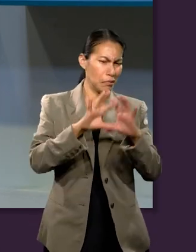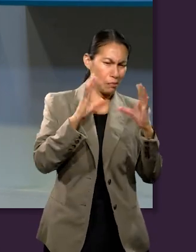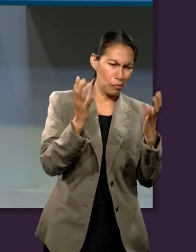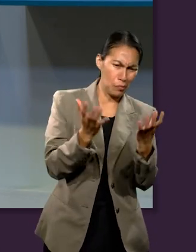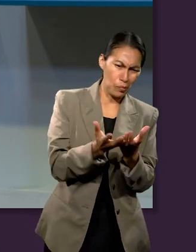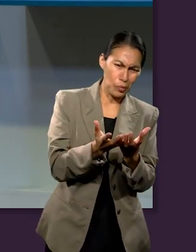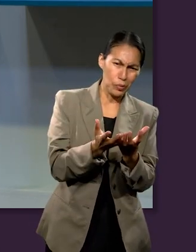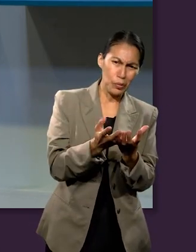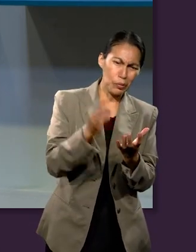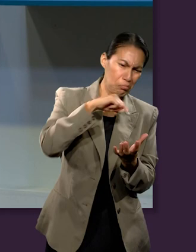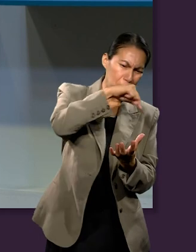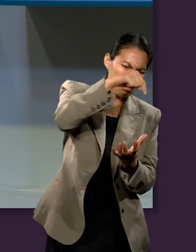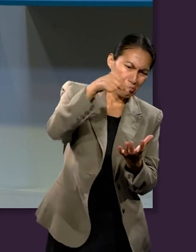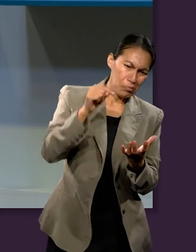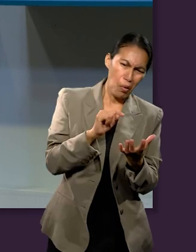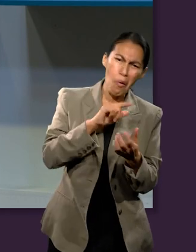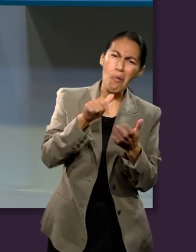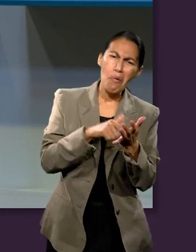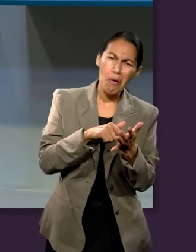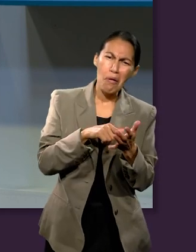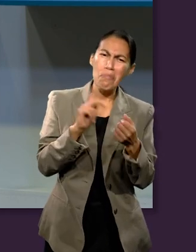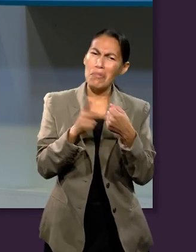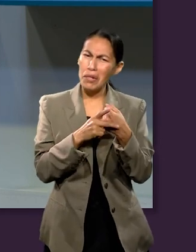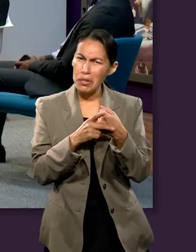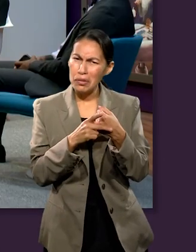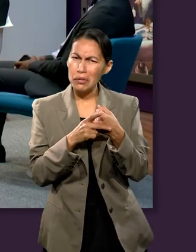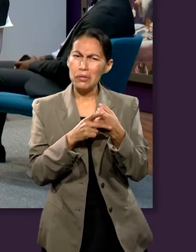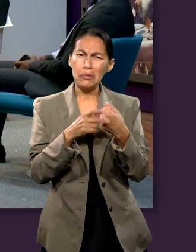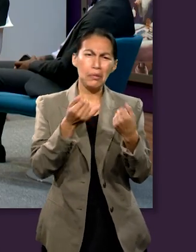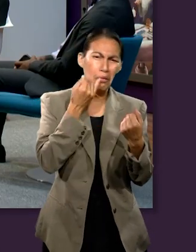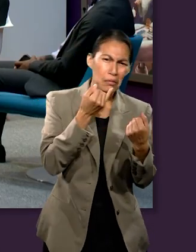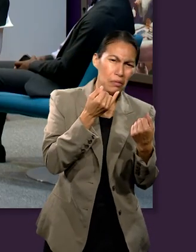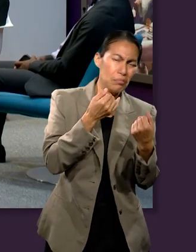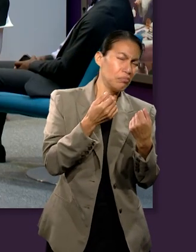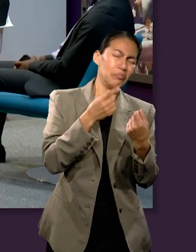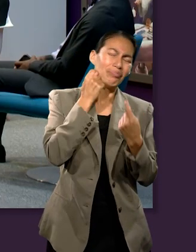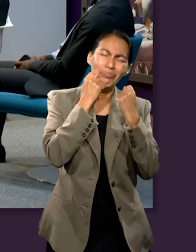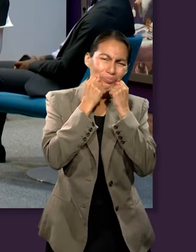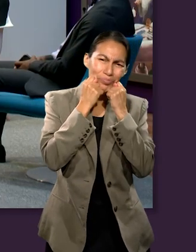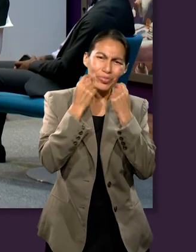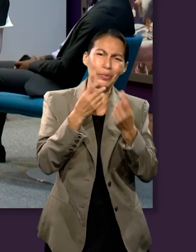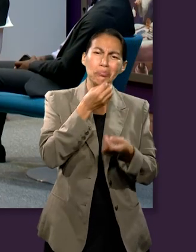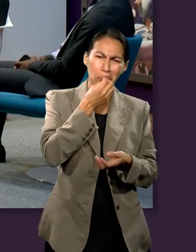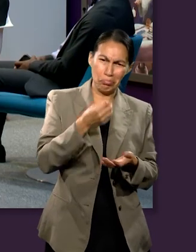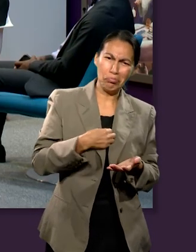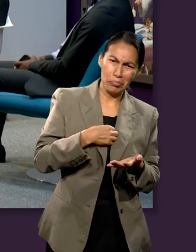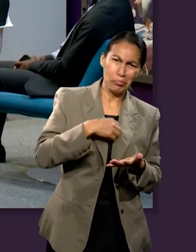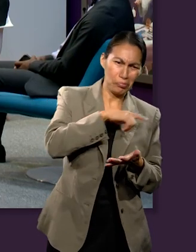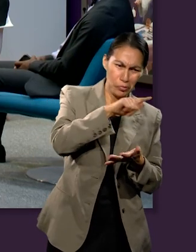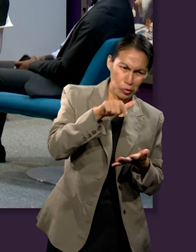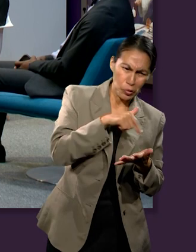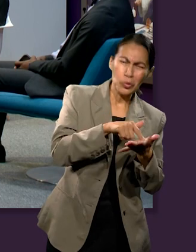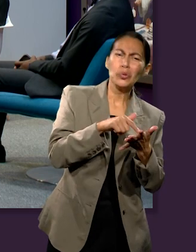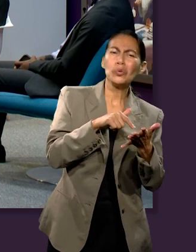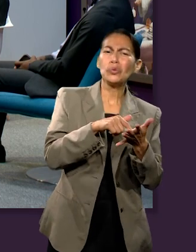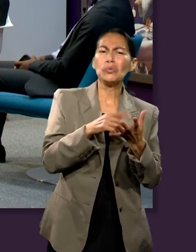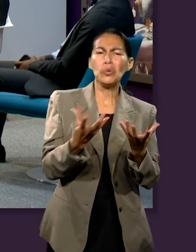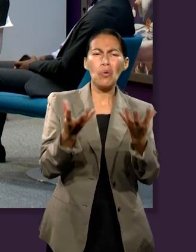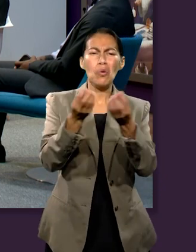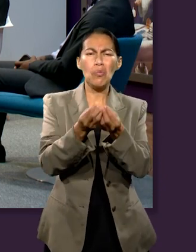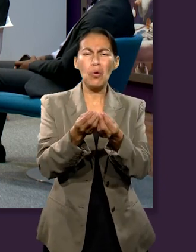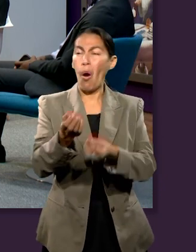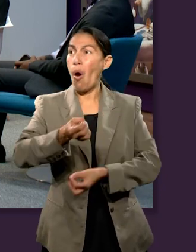que no importando nuestra nacionalidad donde nos encontremos adorar al Señor somos